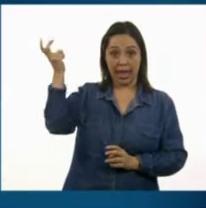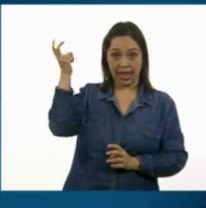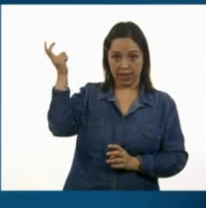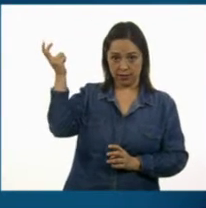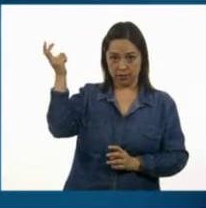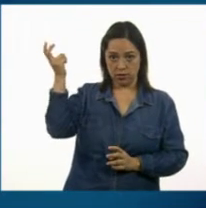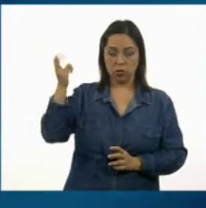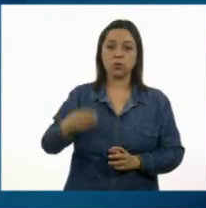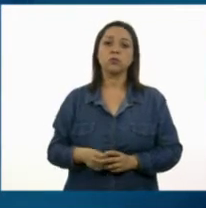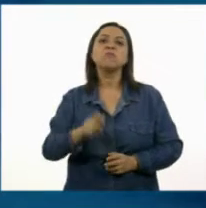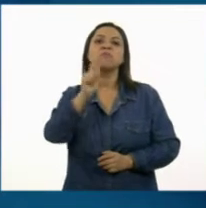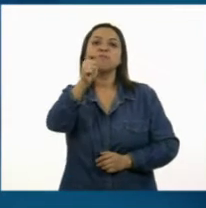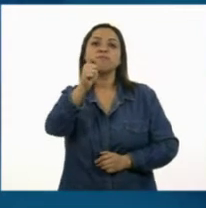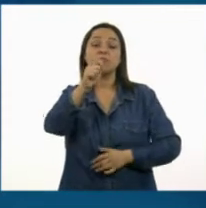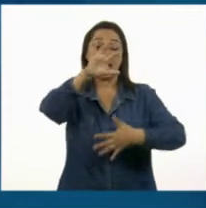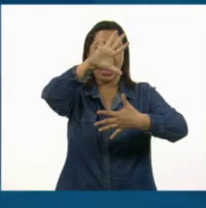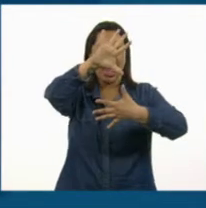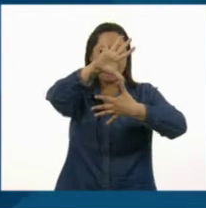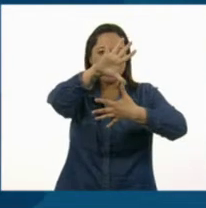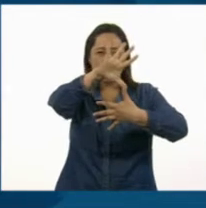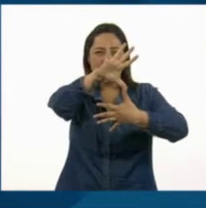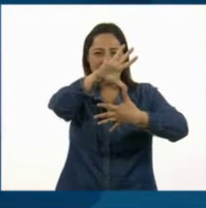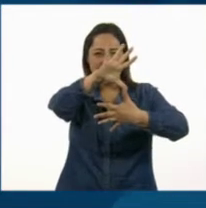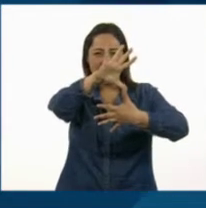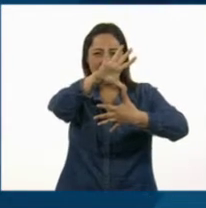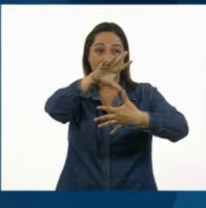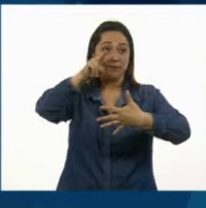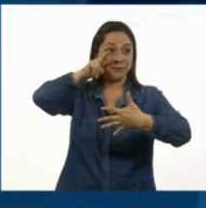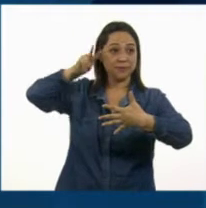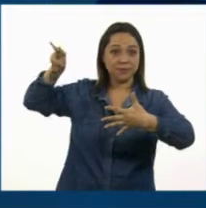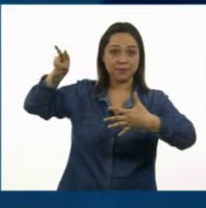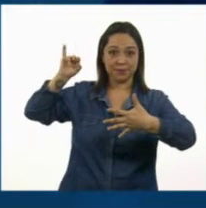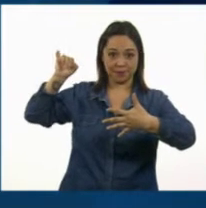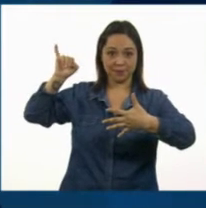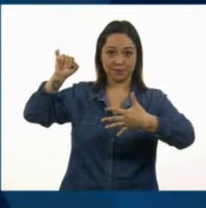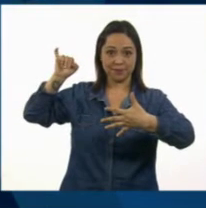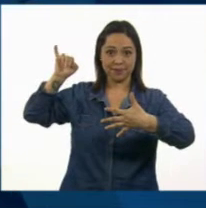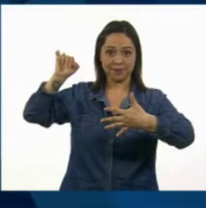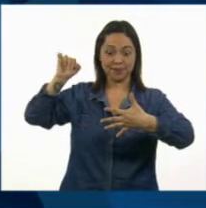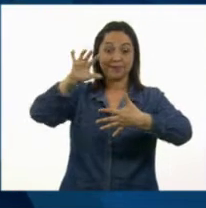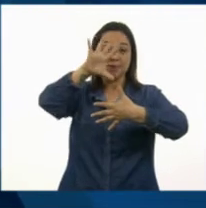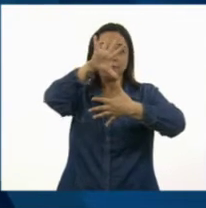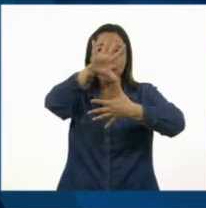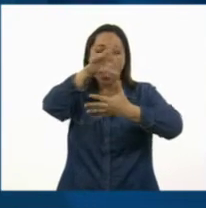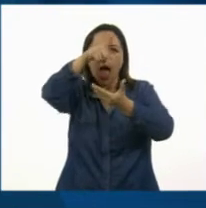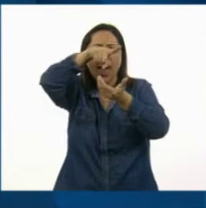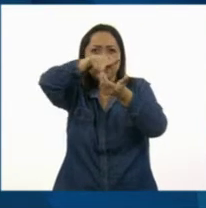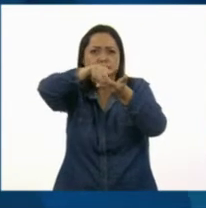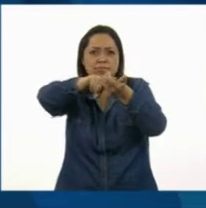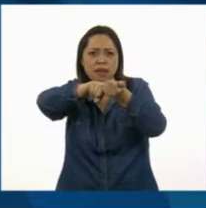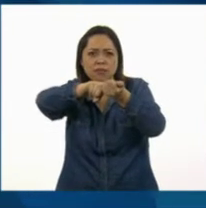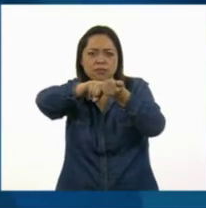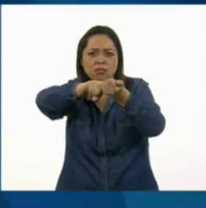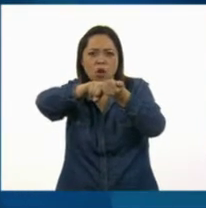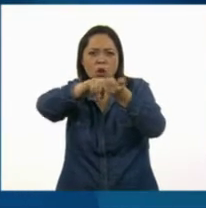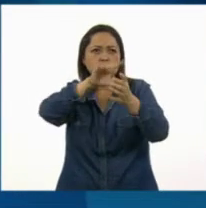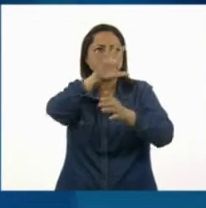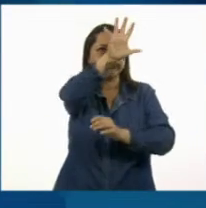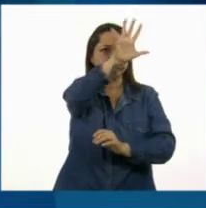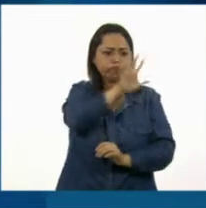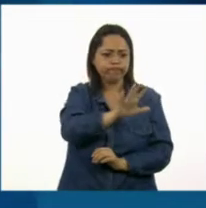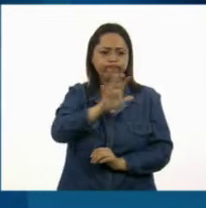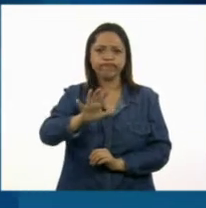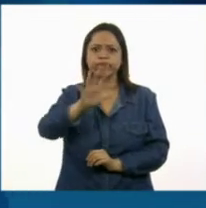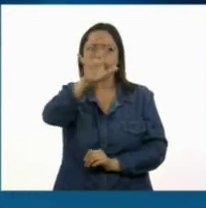observar, el continente americano, ya lo estamos viendo, tiene regiones que se encuentran en diferentes